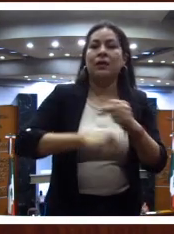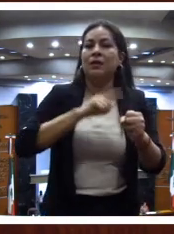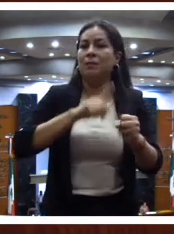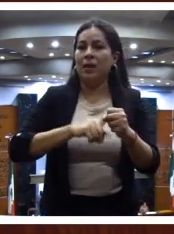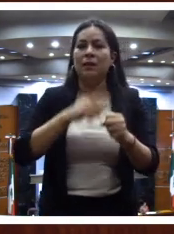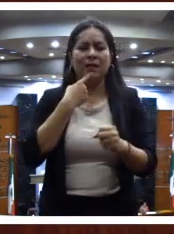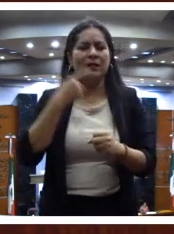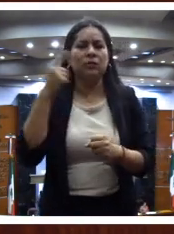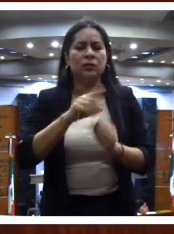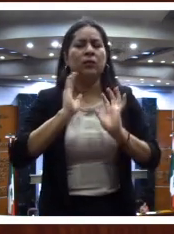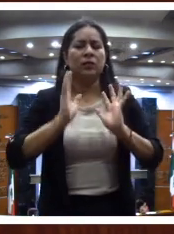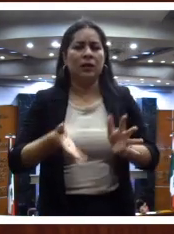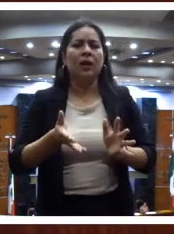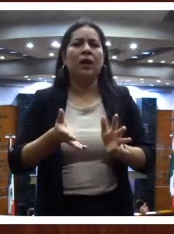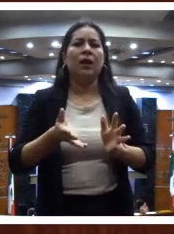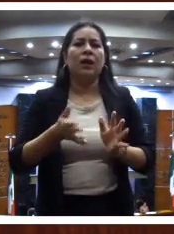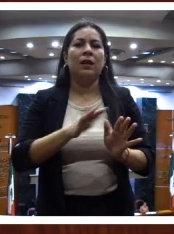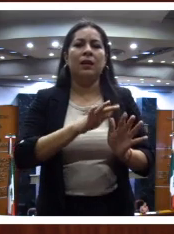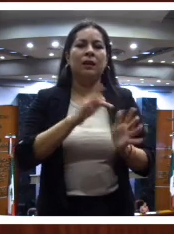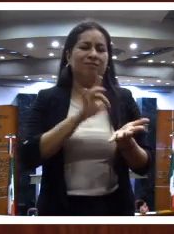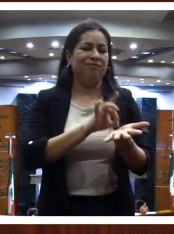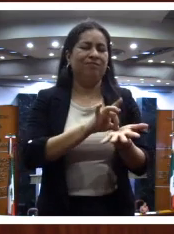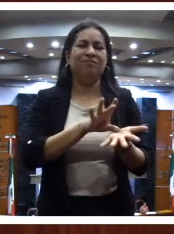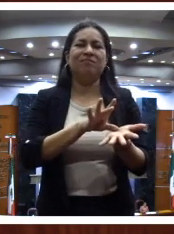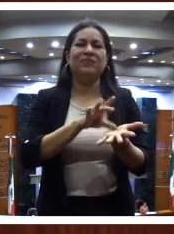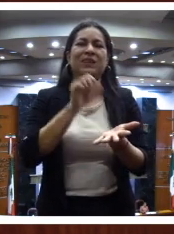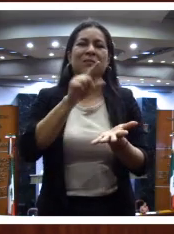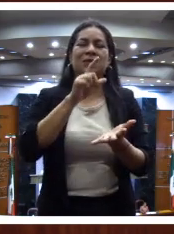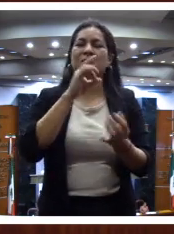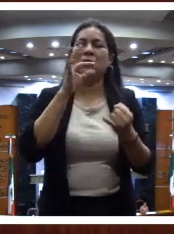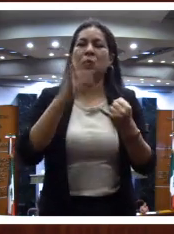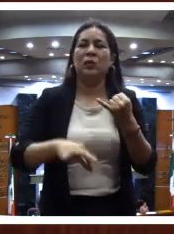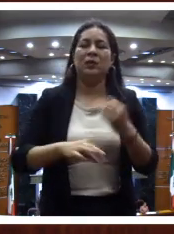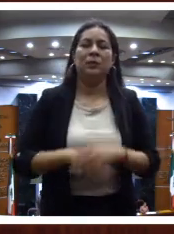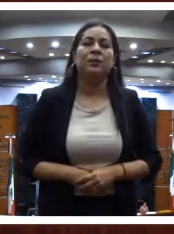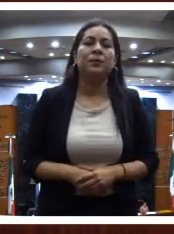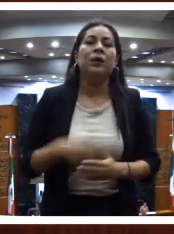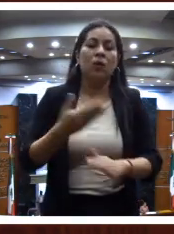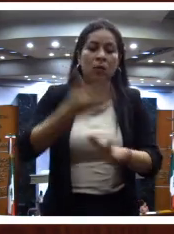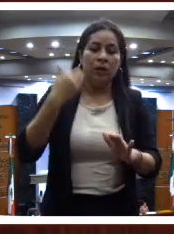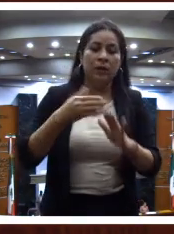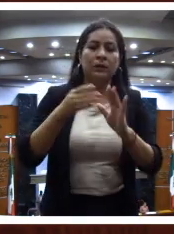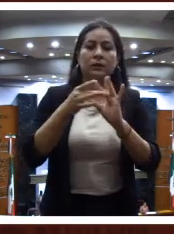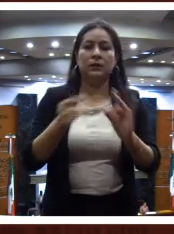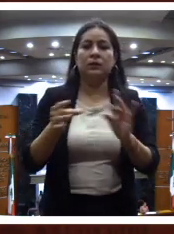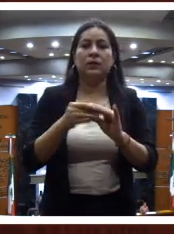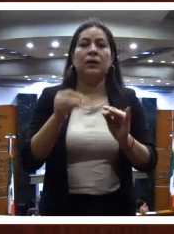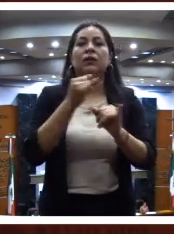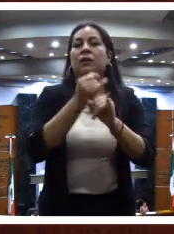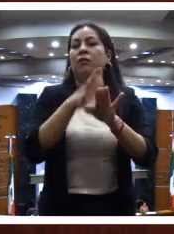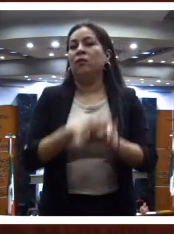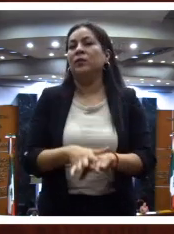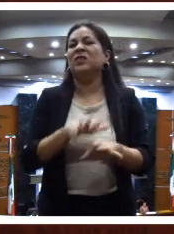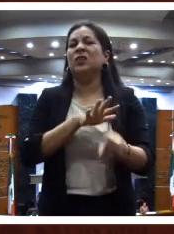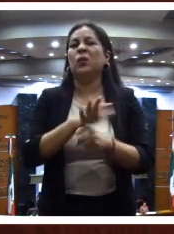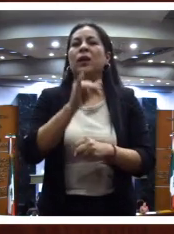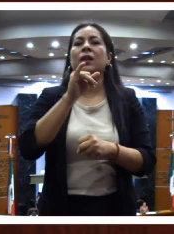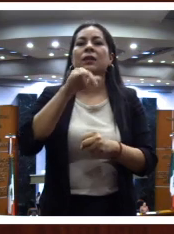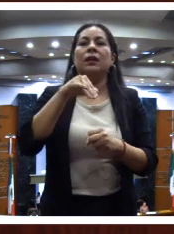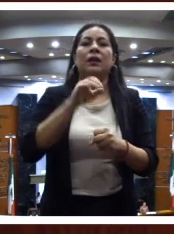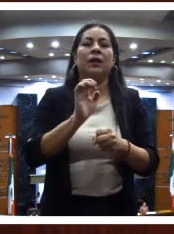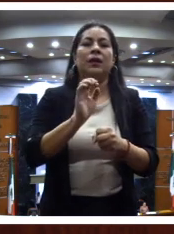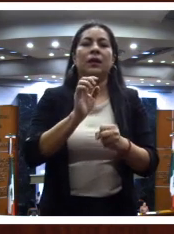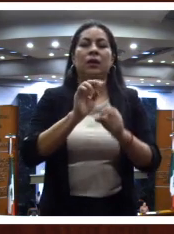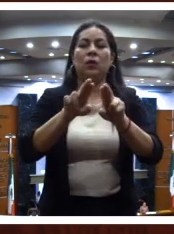han denunciado el abandono de este último lo anteriormente según datos oficiales de la unidad de